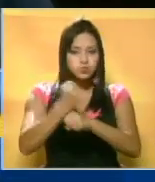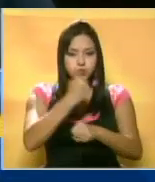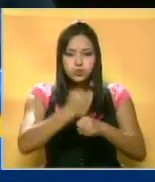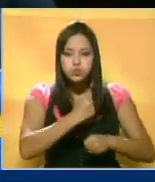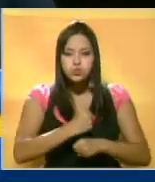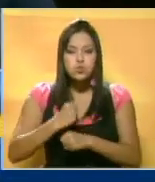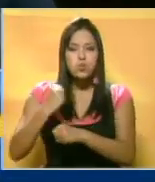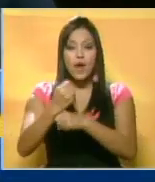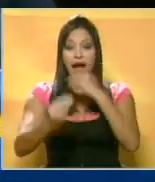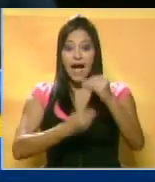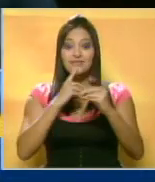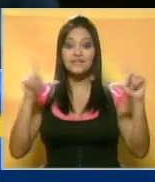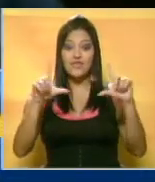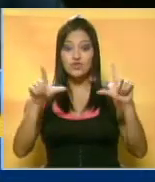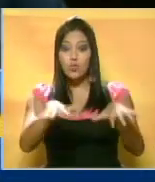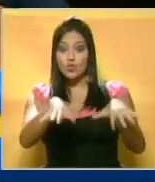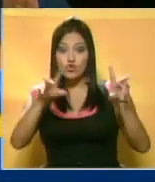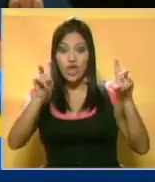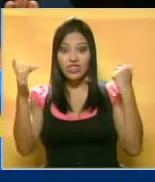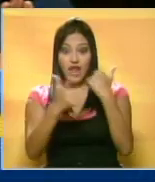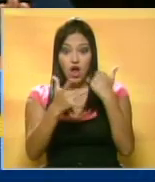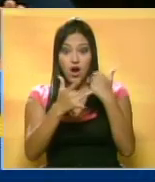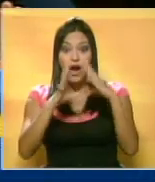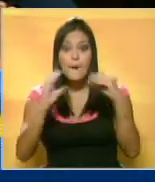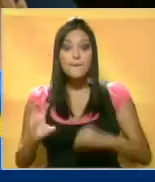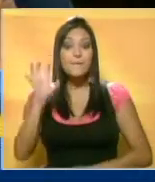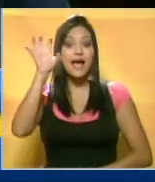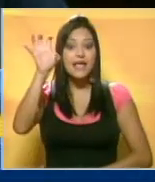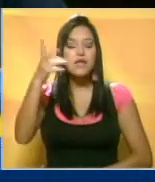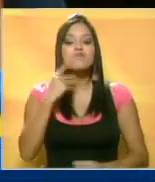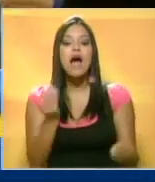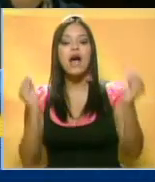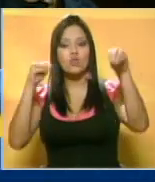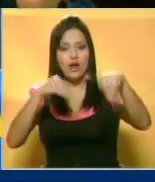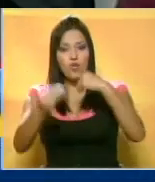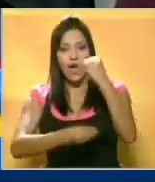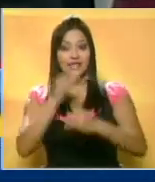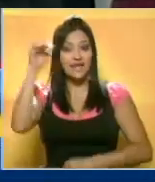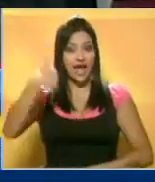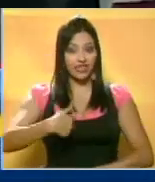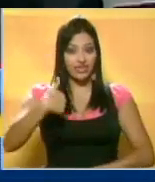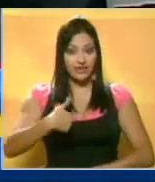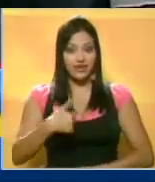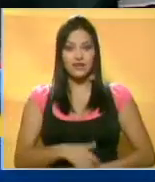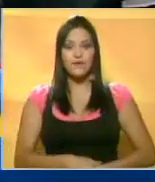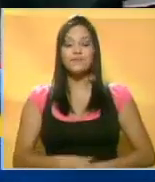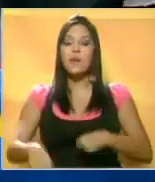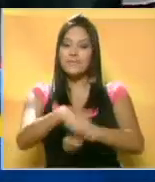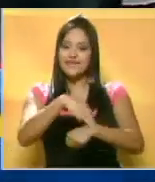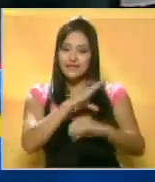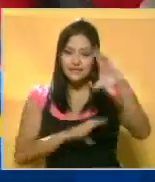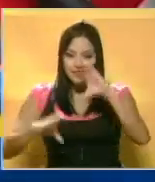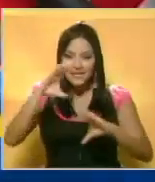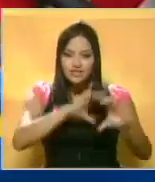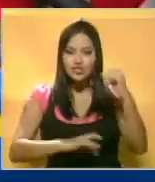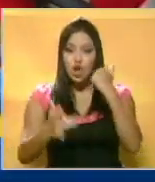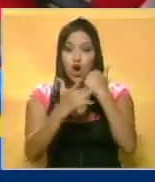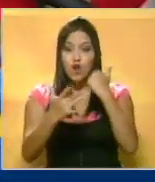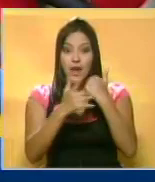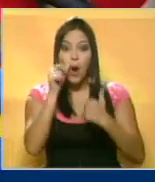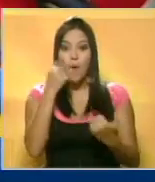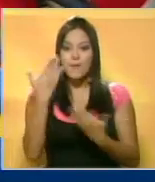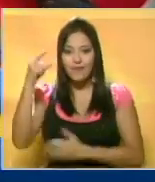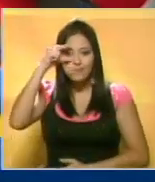para el despliegue de la televisión digital en el país como parte de un convenio suscrito con Argentina el ministro de ciencia y tecnología Jorge